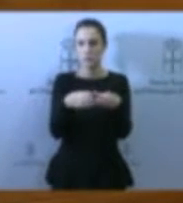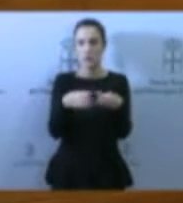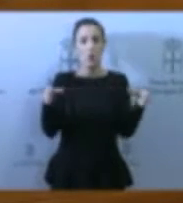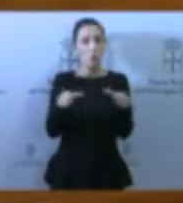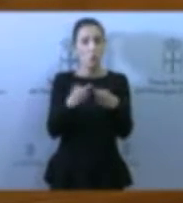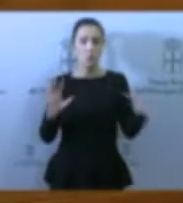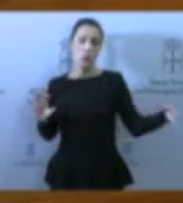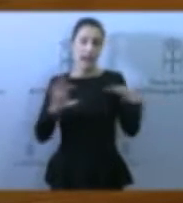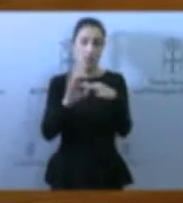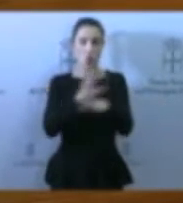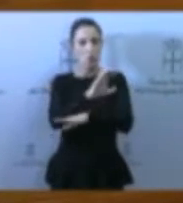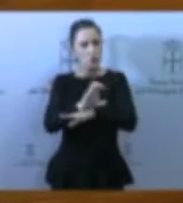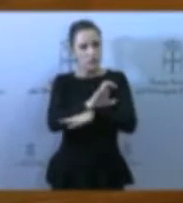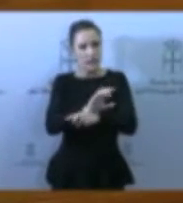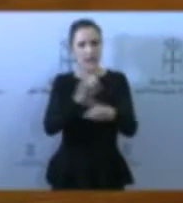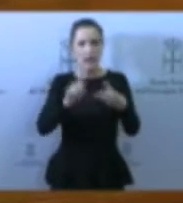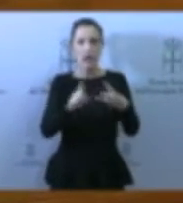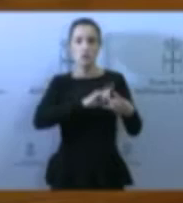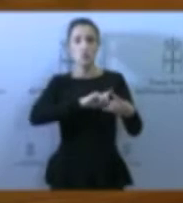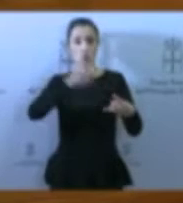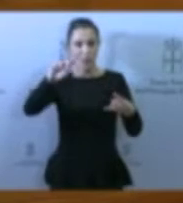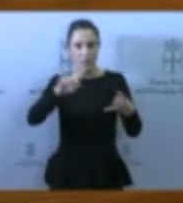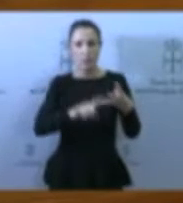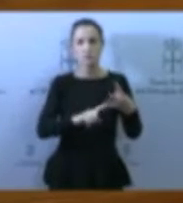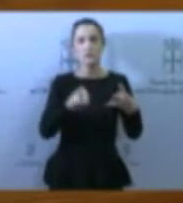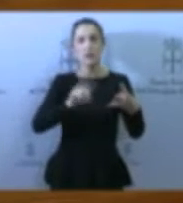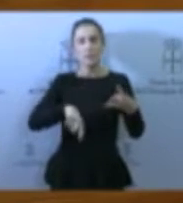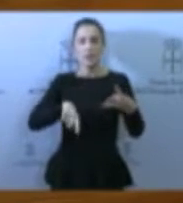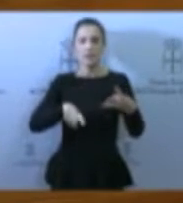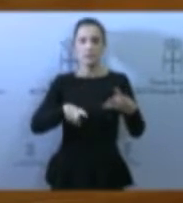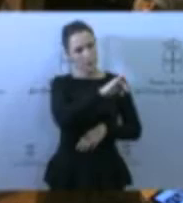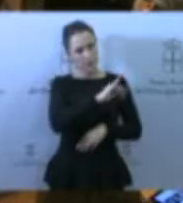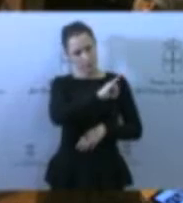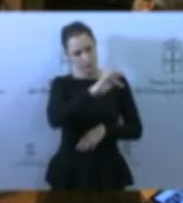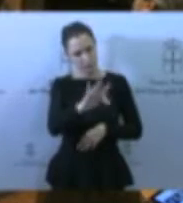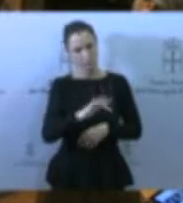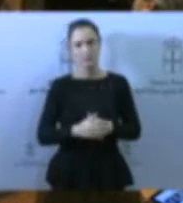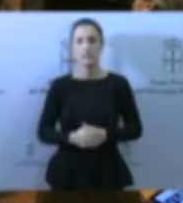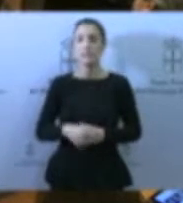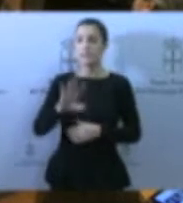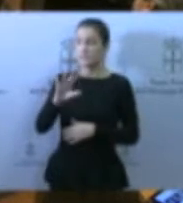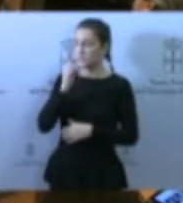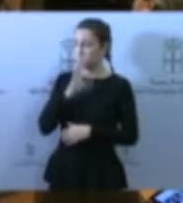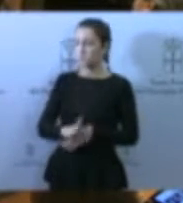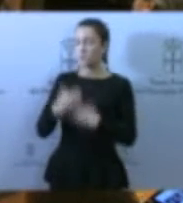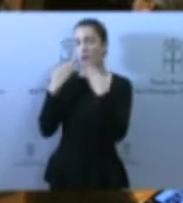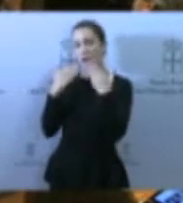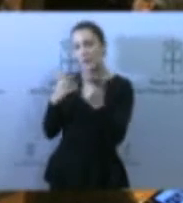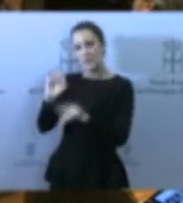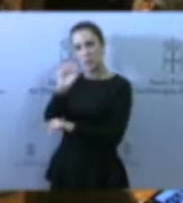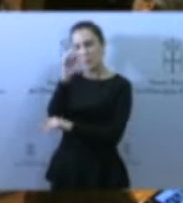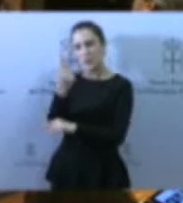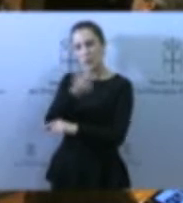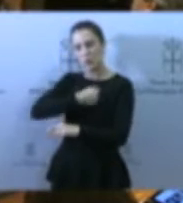Consejería y por los soldados y los oficiales de la Unidad Militar de Emergencia. Sí, gracias. Bueno, lo primero, nosotros queremos